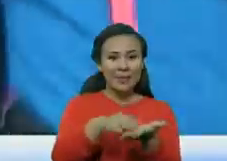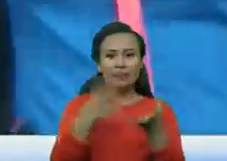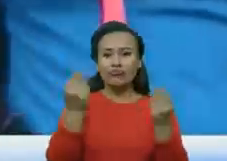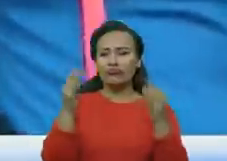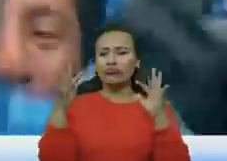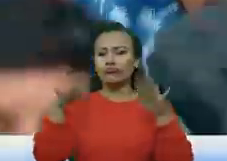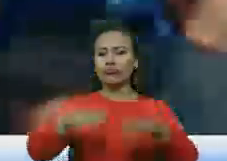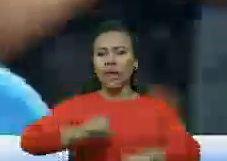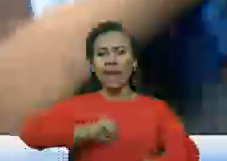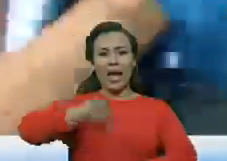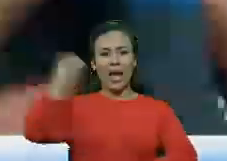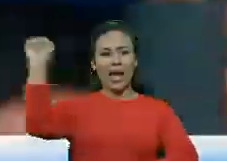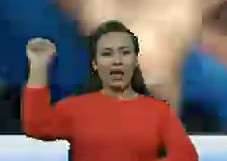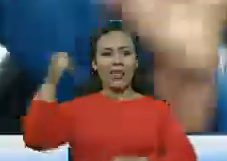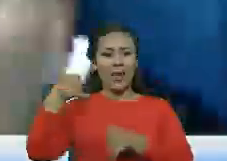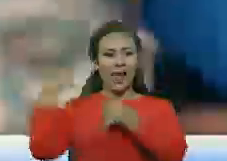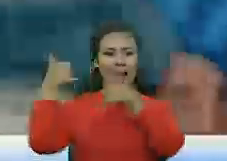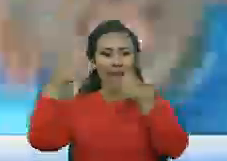coronó campeón.